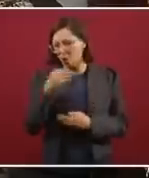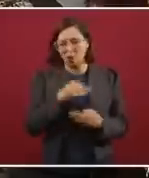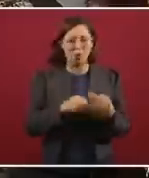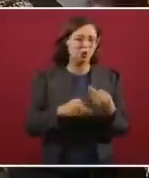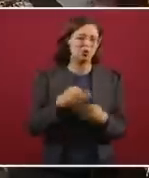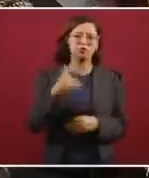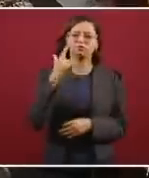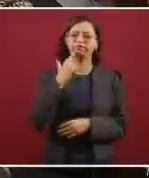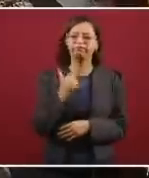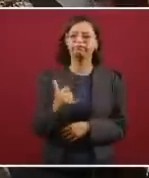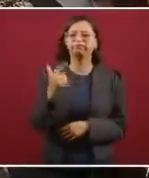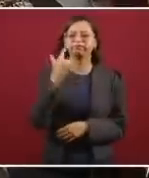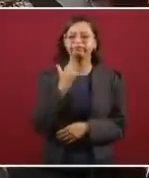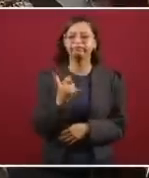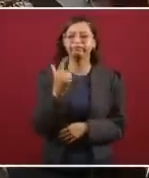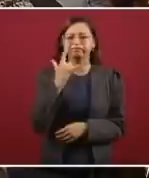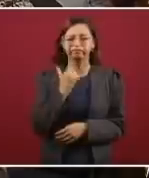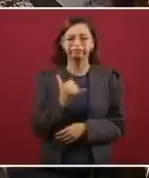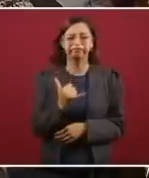que